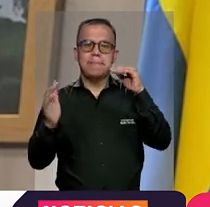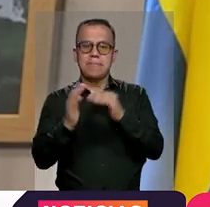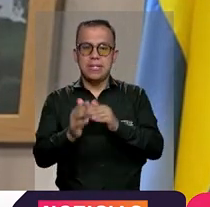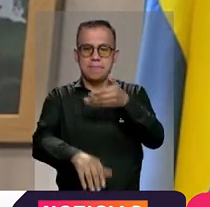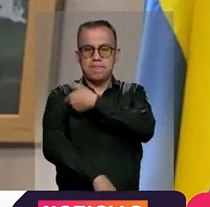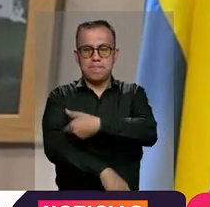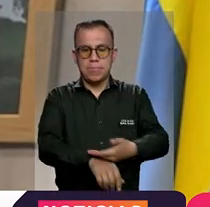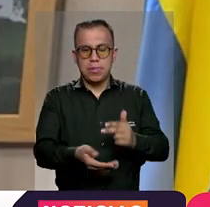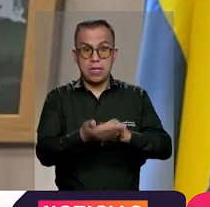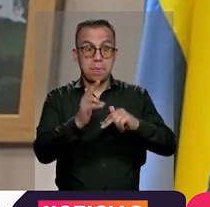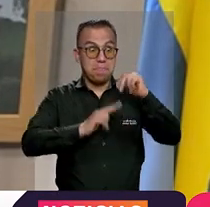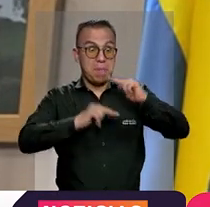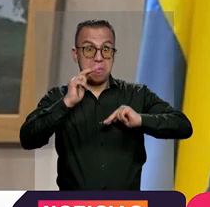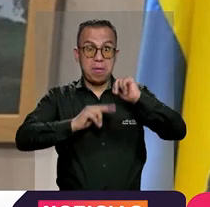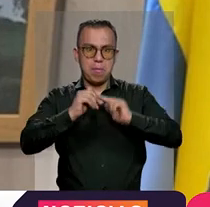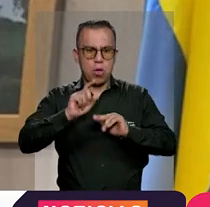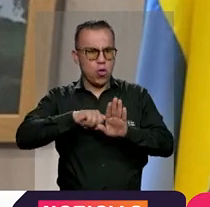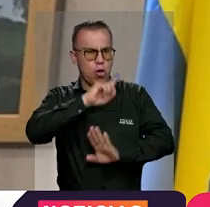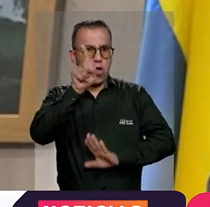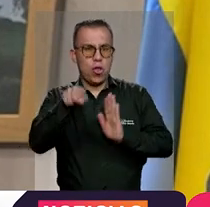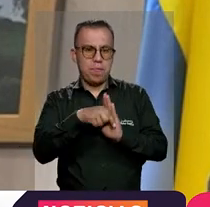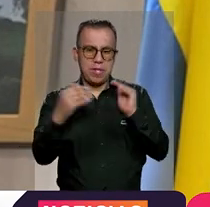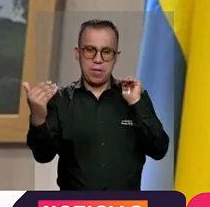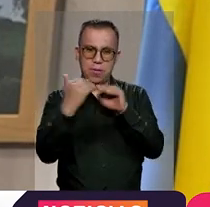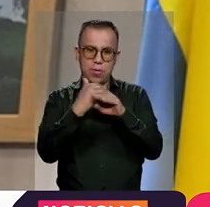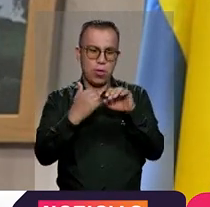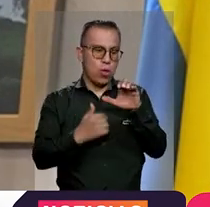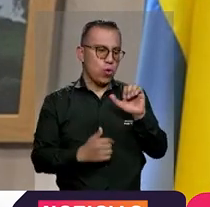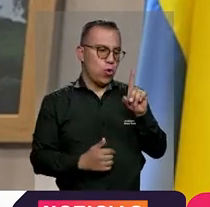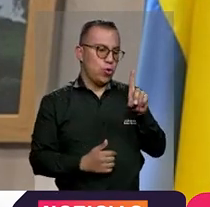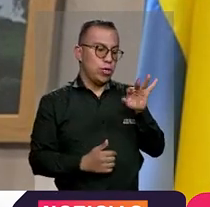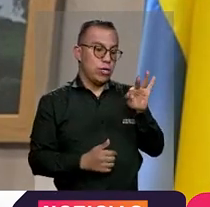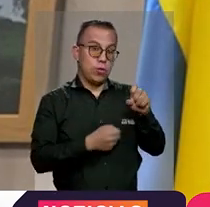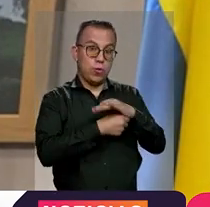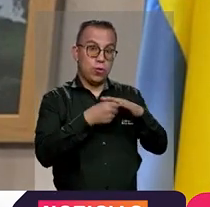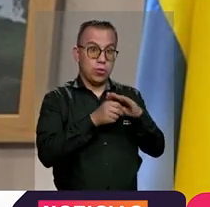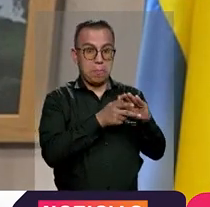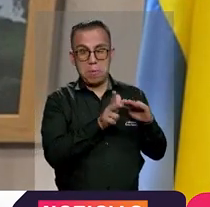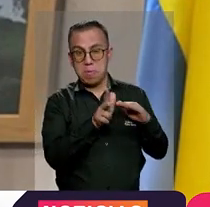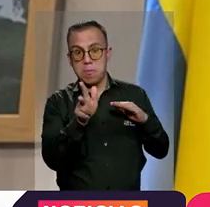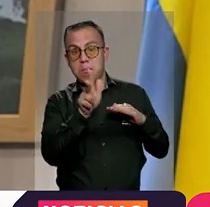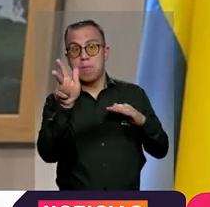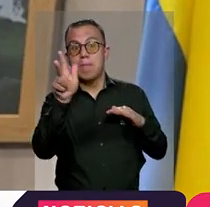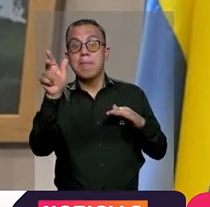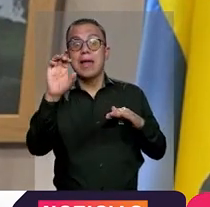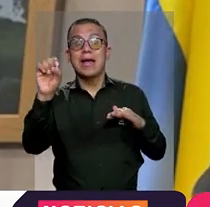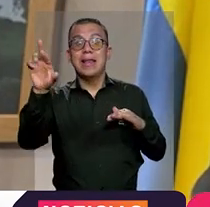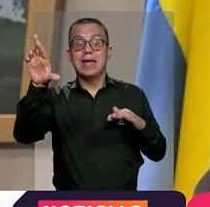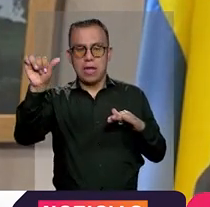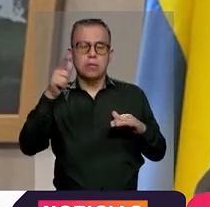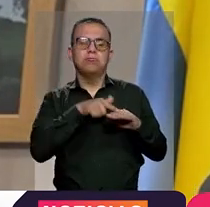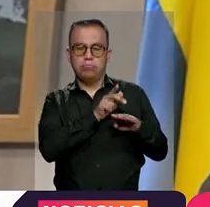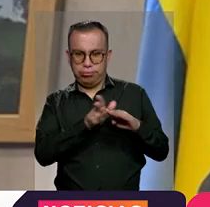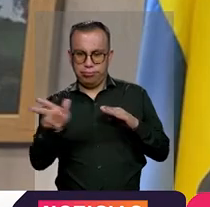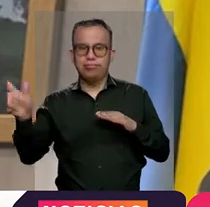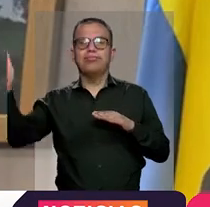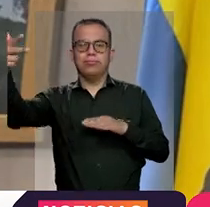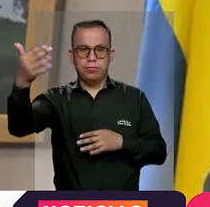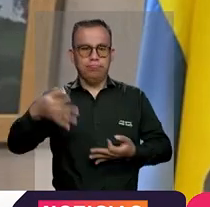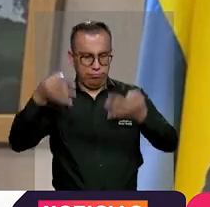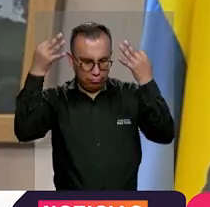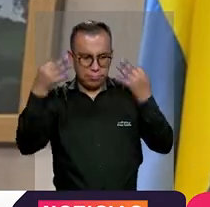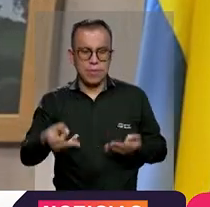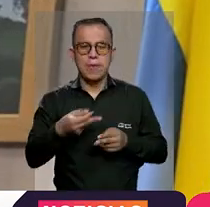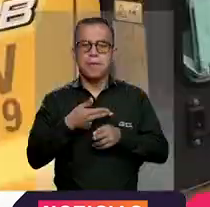pesos para terminar de adecuar la vía que del Codito conduce a La Calera y de esta manera poder tener una vía alterna real lo